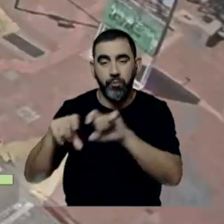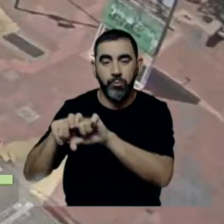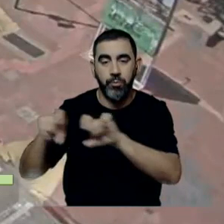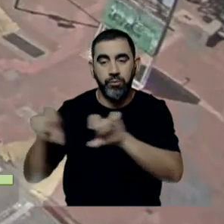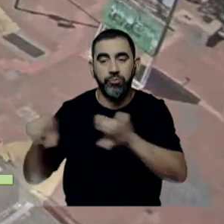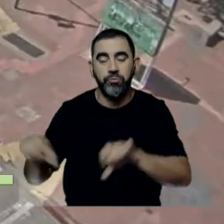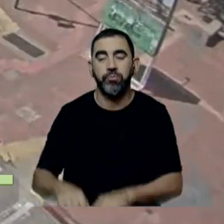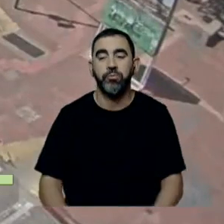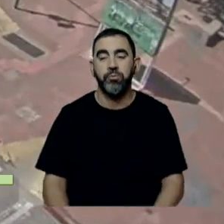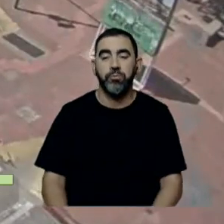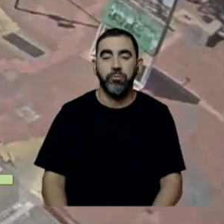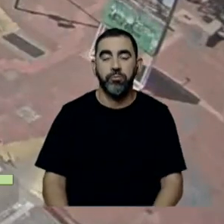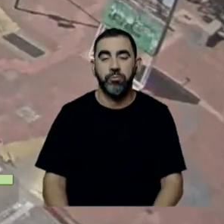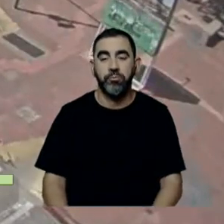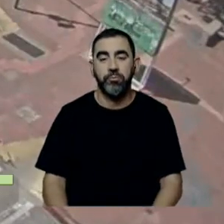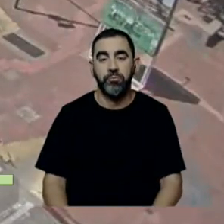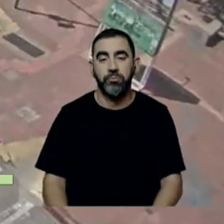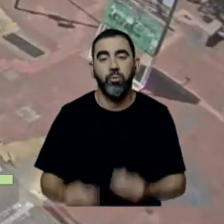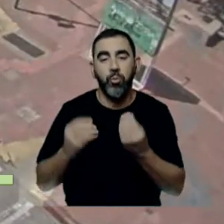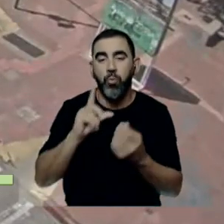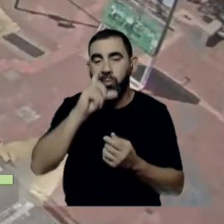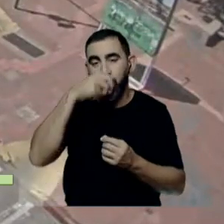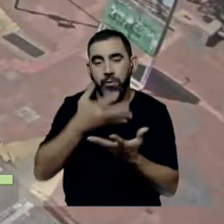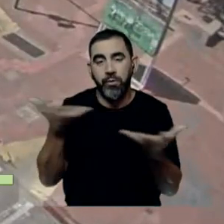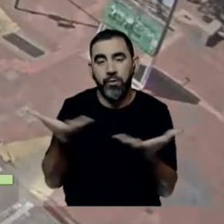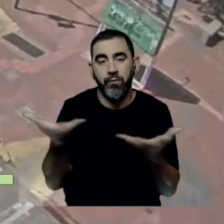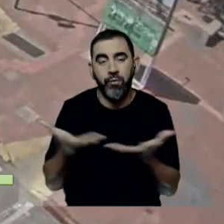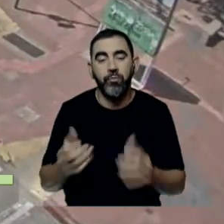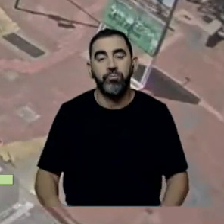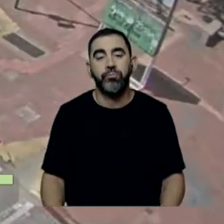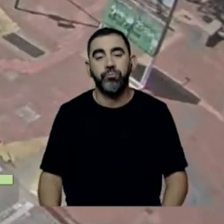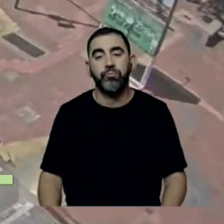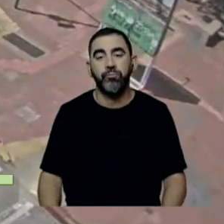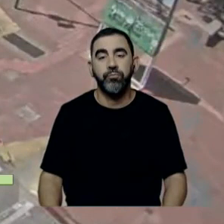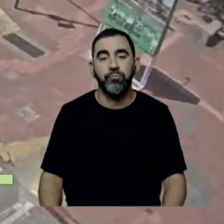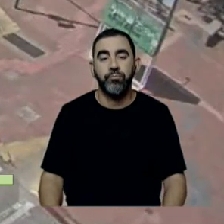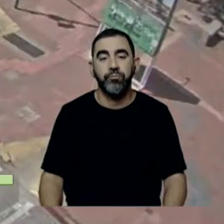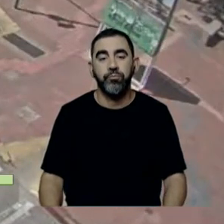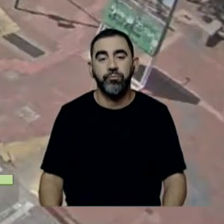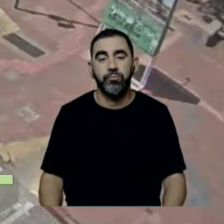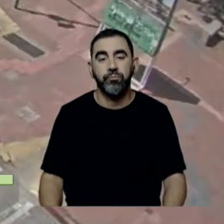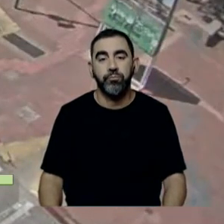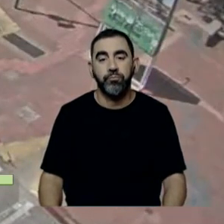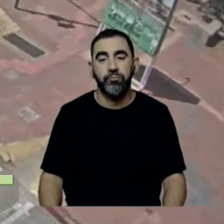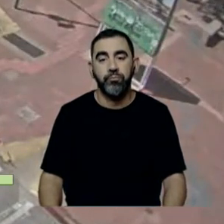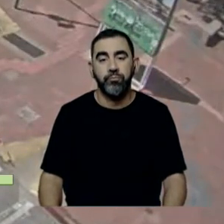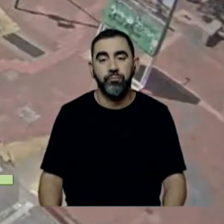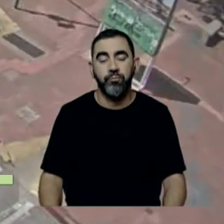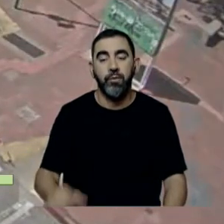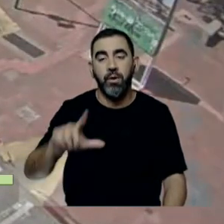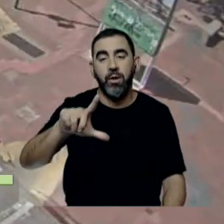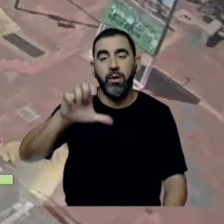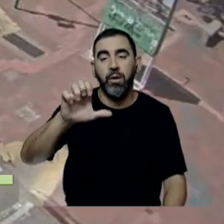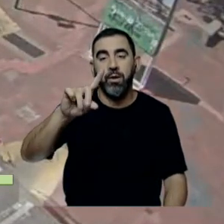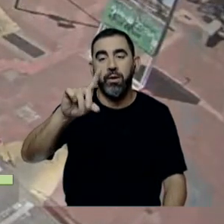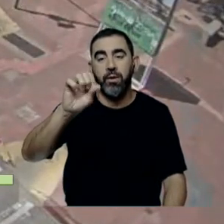@IMTránsito, @MBTransporte. ¿Cómo está Montevideo a esta hora? Algunos aportes que nos hace el CGM. Les contamos que Vázquez Ledesma,